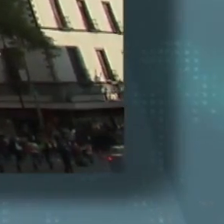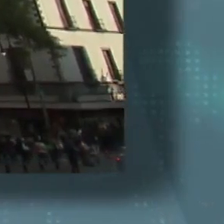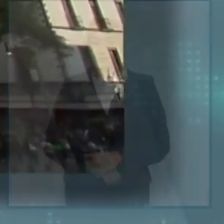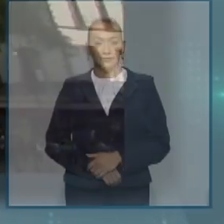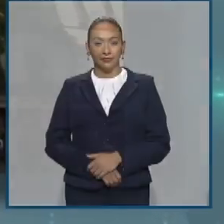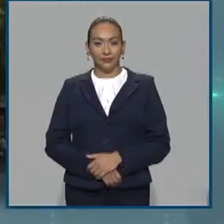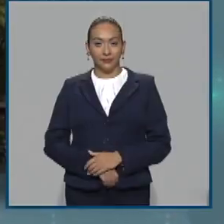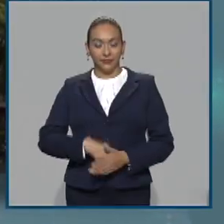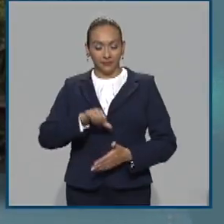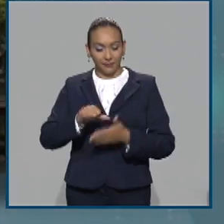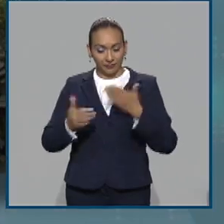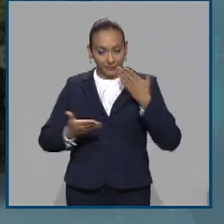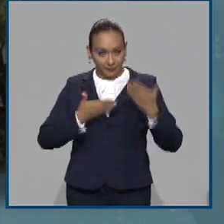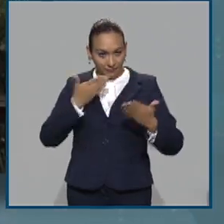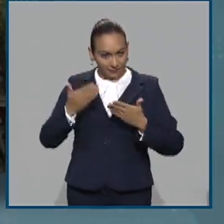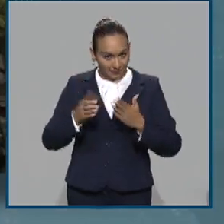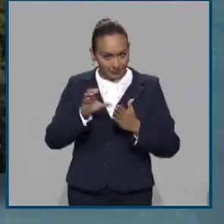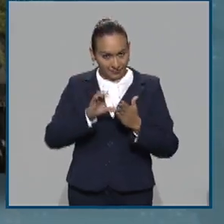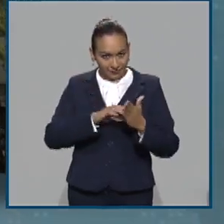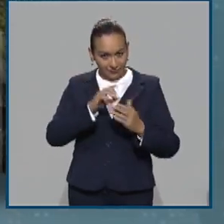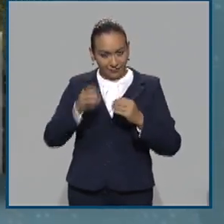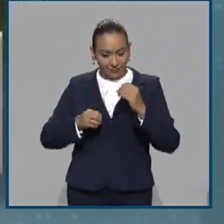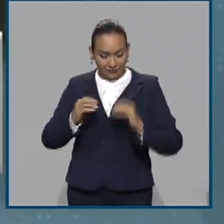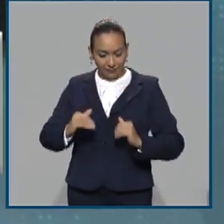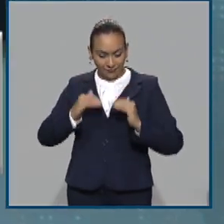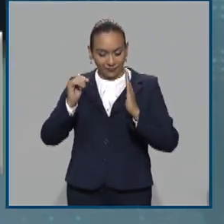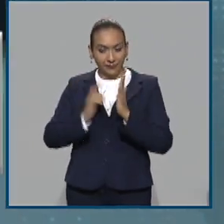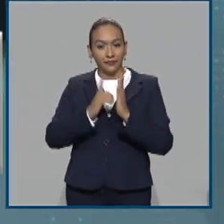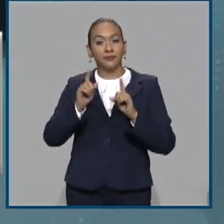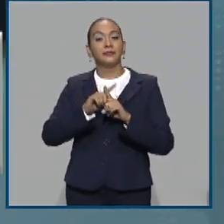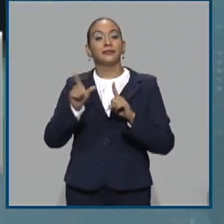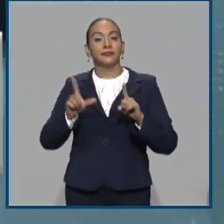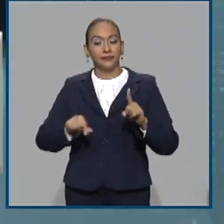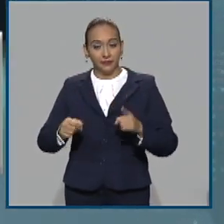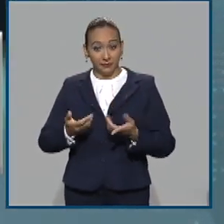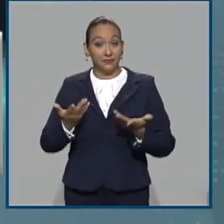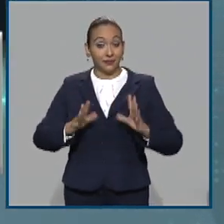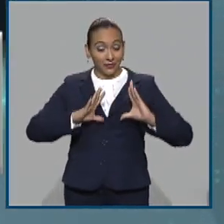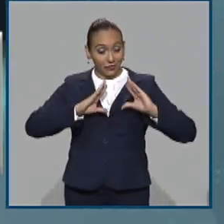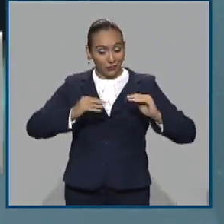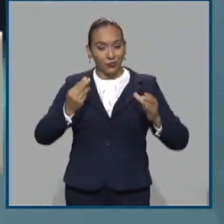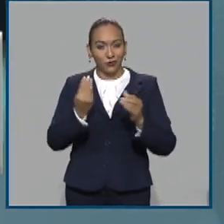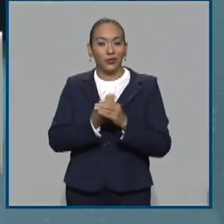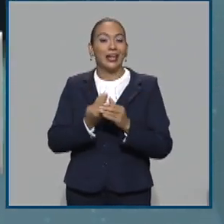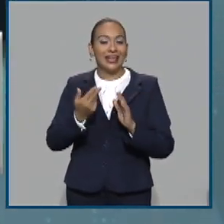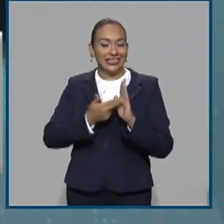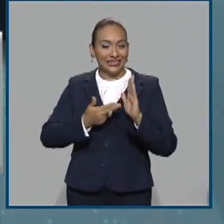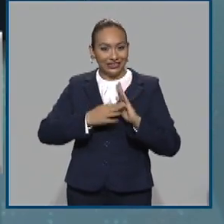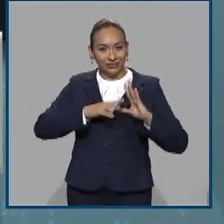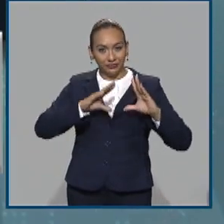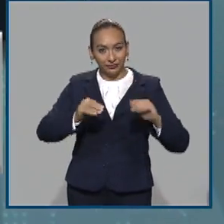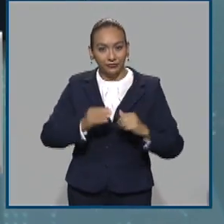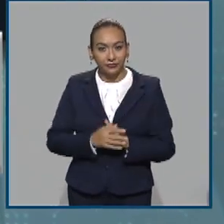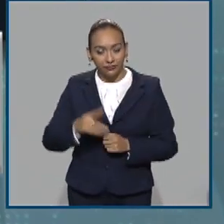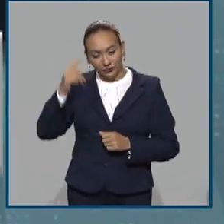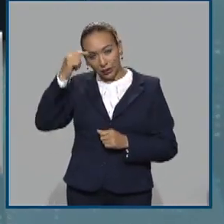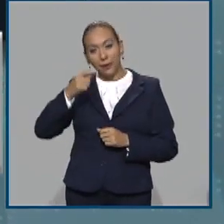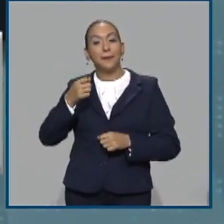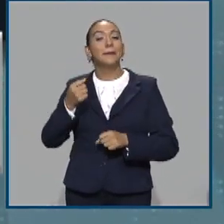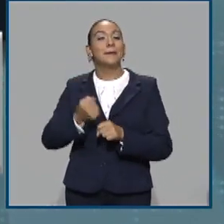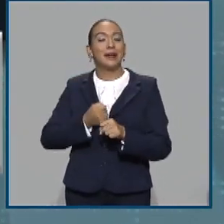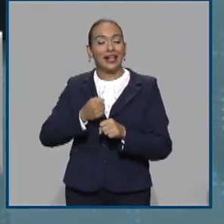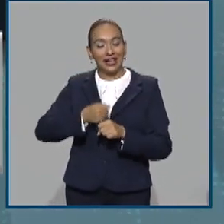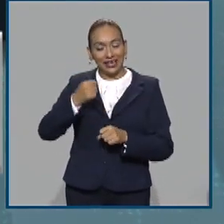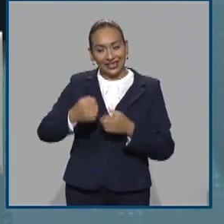El Centro de Estudios Constitucionales de la Suprema Corte imparte el curso taller Teoría y Práctica del Precedente Judicial en